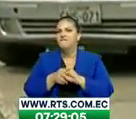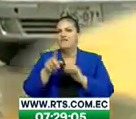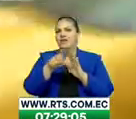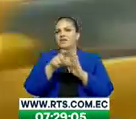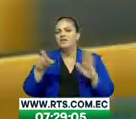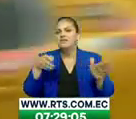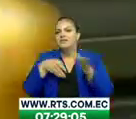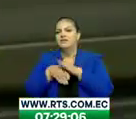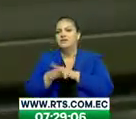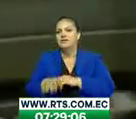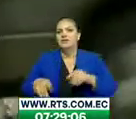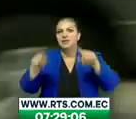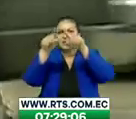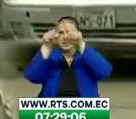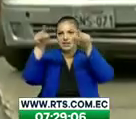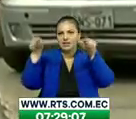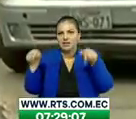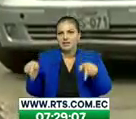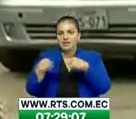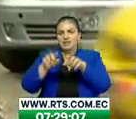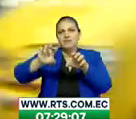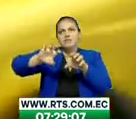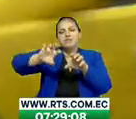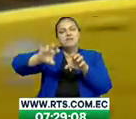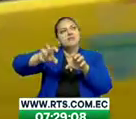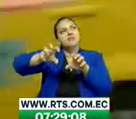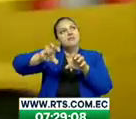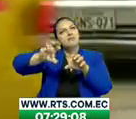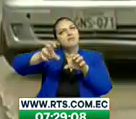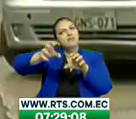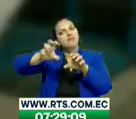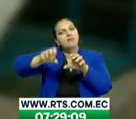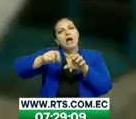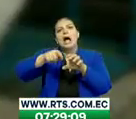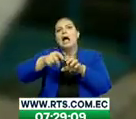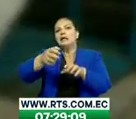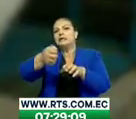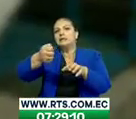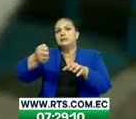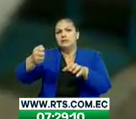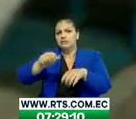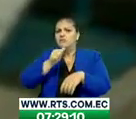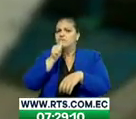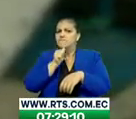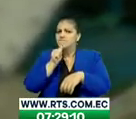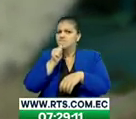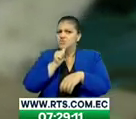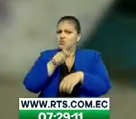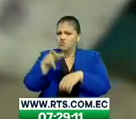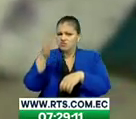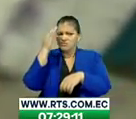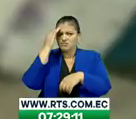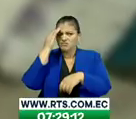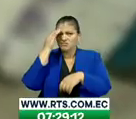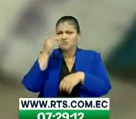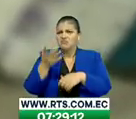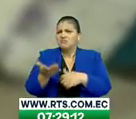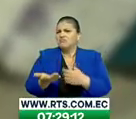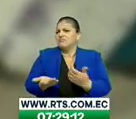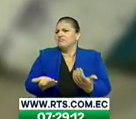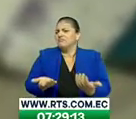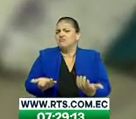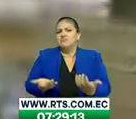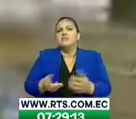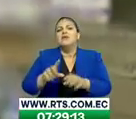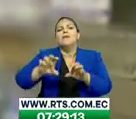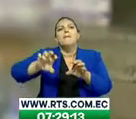mil dólares que estaban en el interior de una caja fuerte, con clave y con extrema seguridad. Los